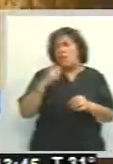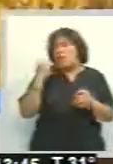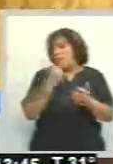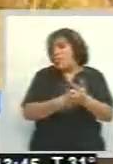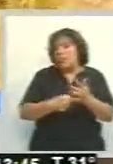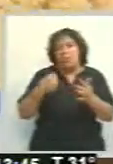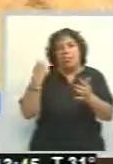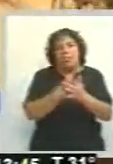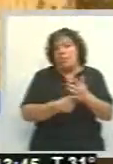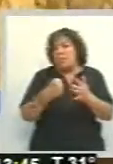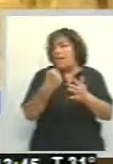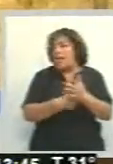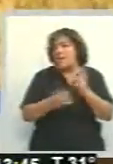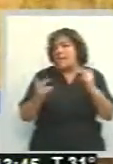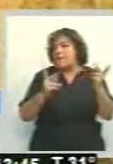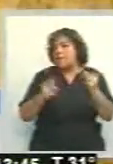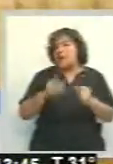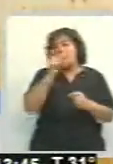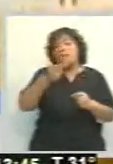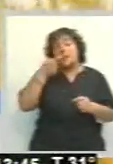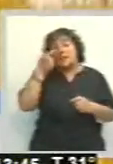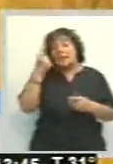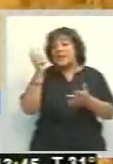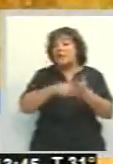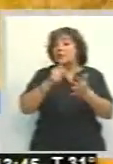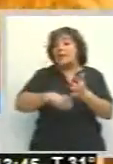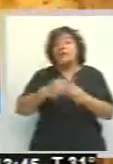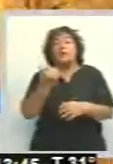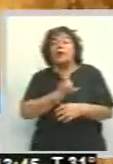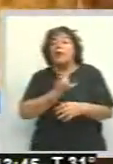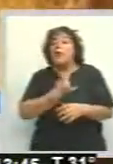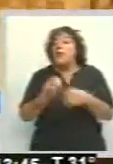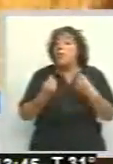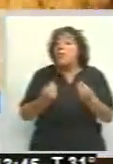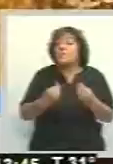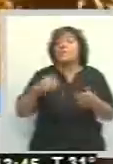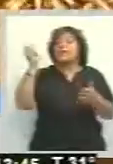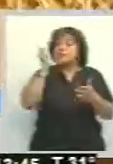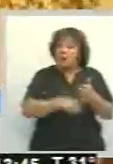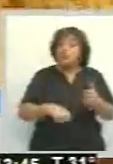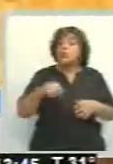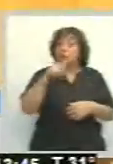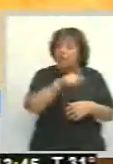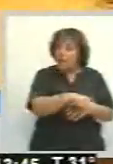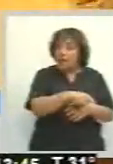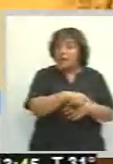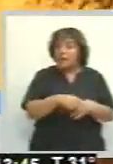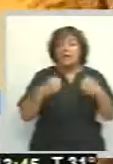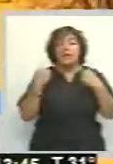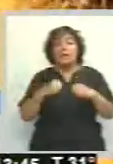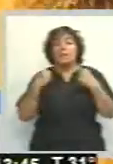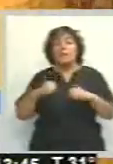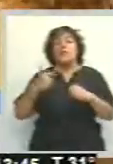pero... ¿Y la gente interesada en inscribirse, cómo puede hacer? Se inscriben ahí en el gimnasio de Star